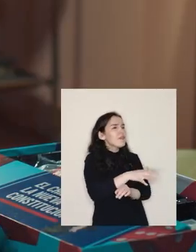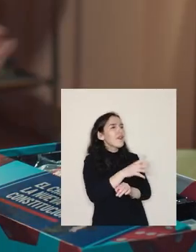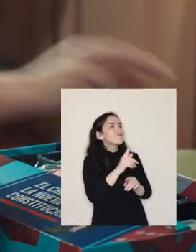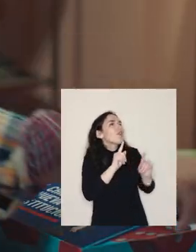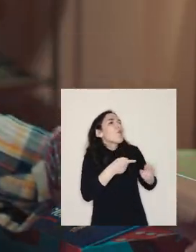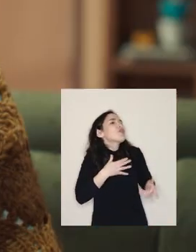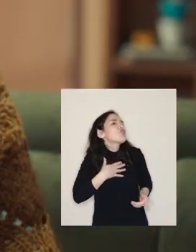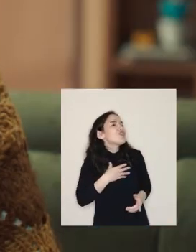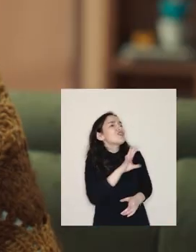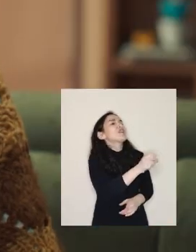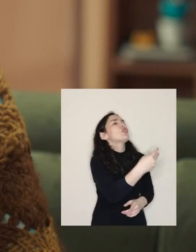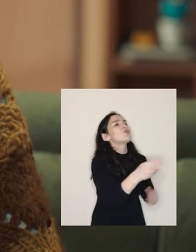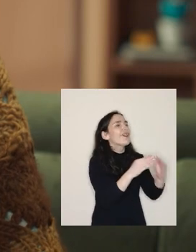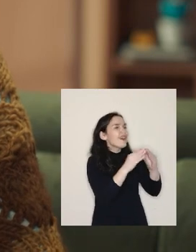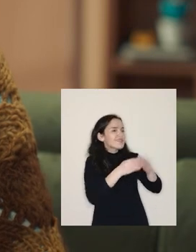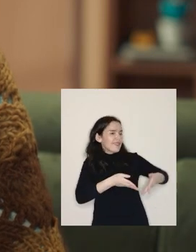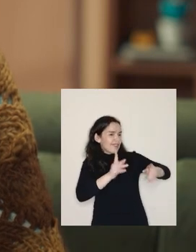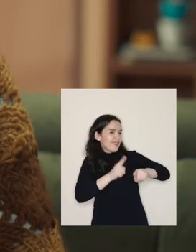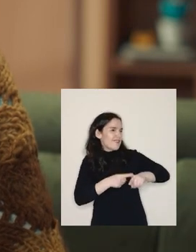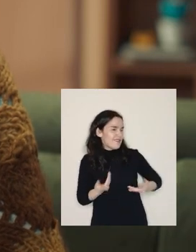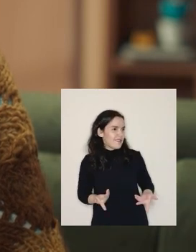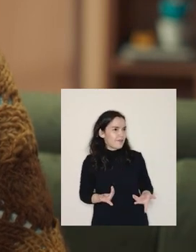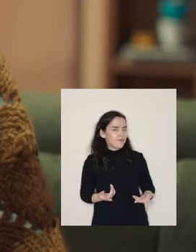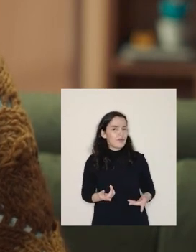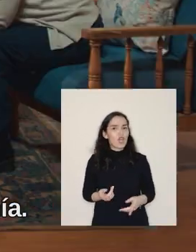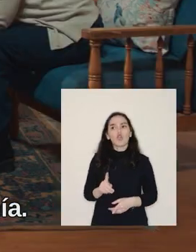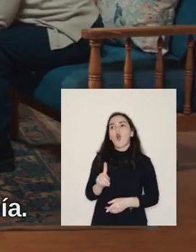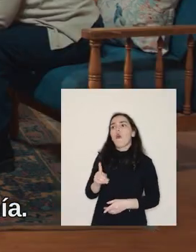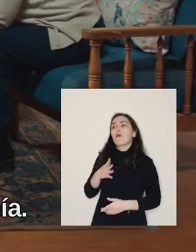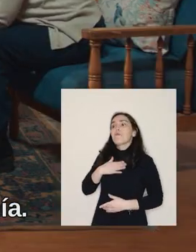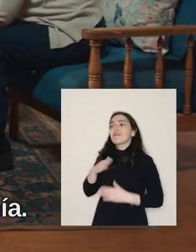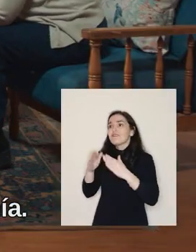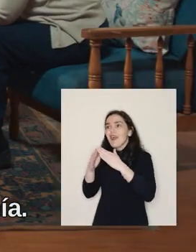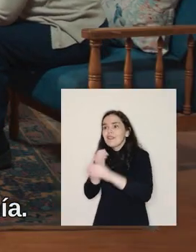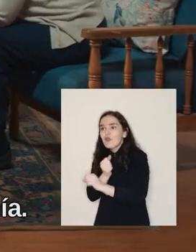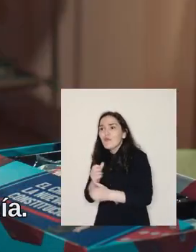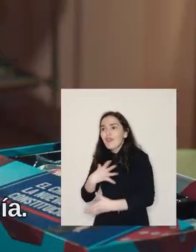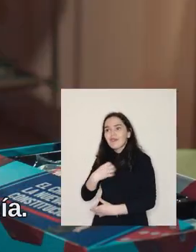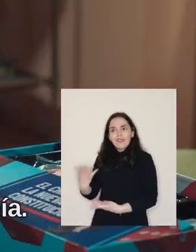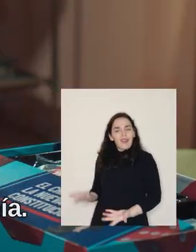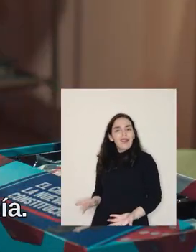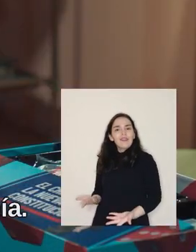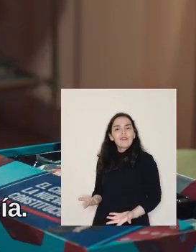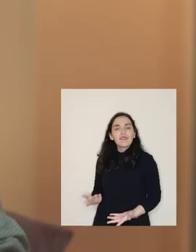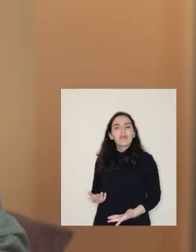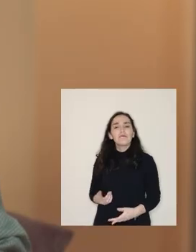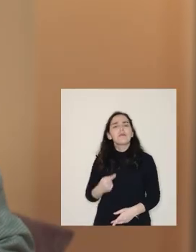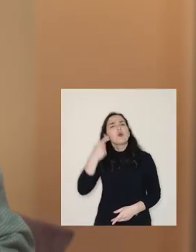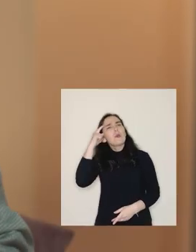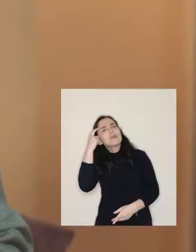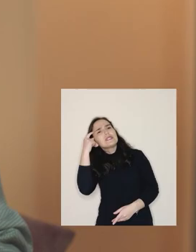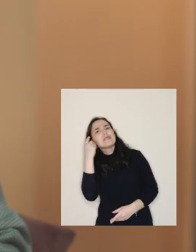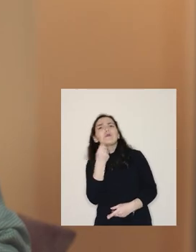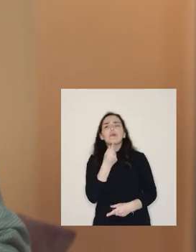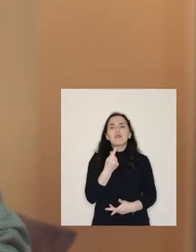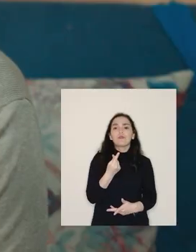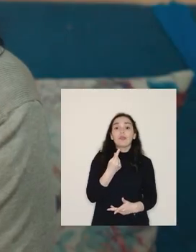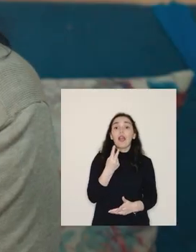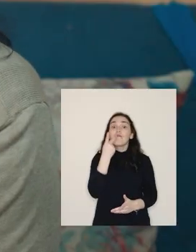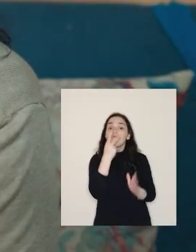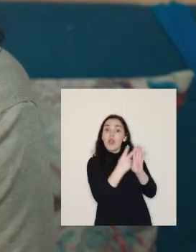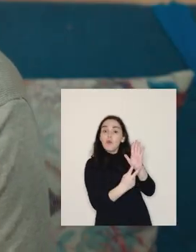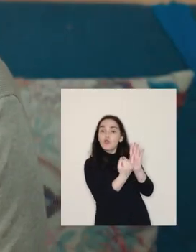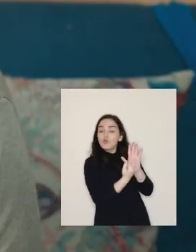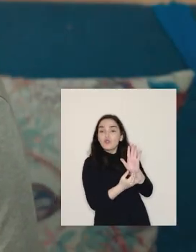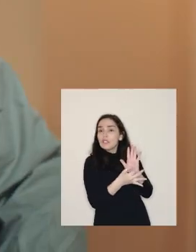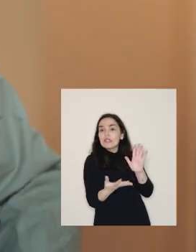comprar la playa. Es como si yo quisiera quitarte la casa que tiene en Avenida Grecia. No, perdóname, no me puedes quitar la casa de Avenida Grecia porque esa es mía. Pero pongámosle un precio, pues. A ver, veamos